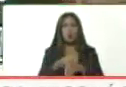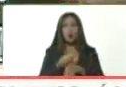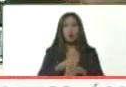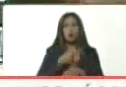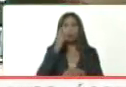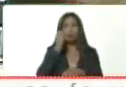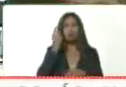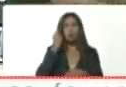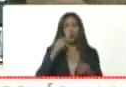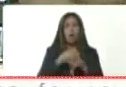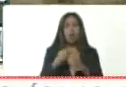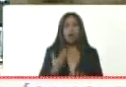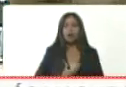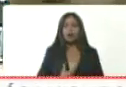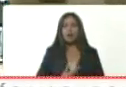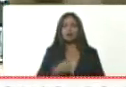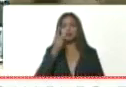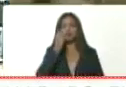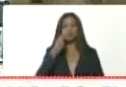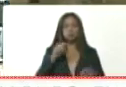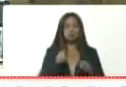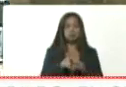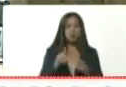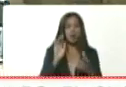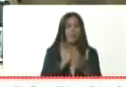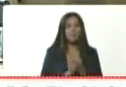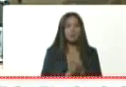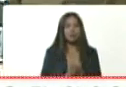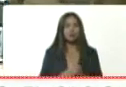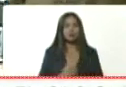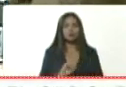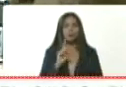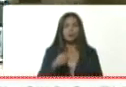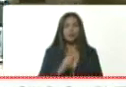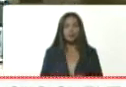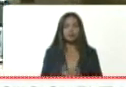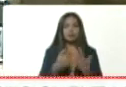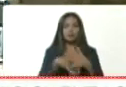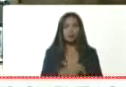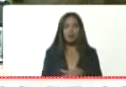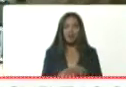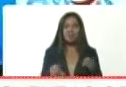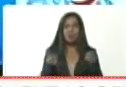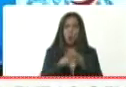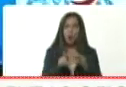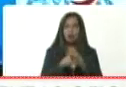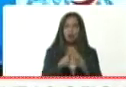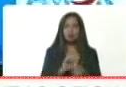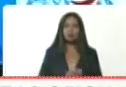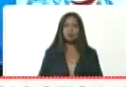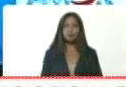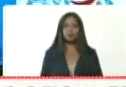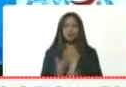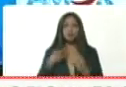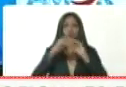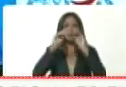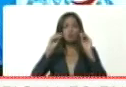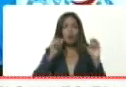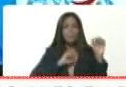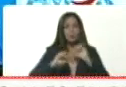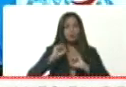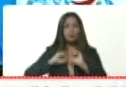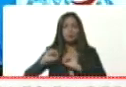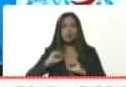alcaldes alcaldes compañeros integrar le hago un llamado al movimiento